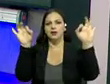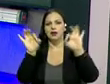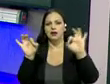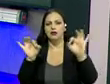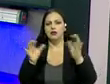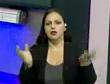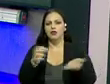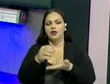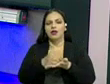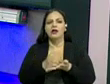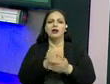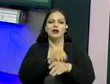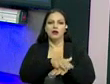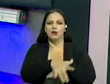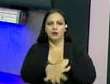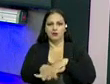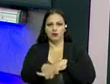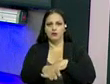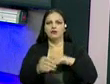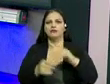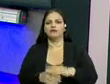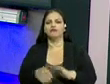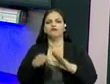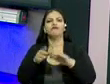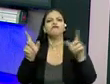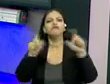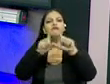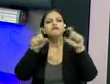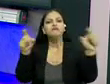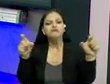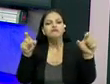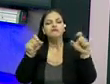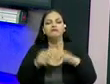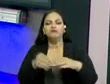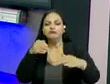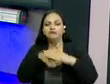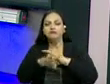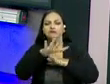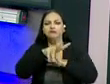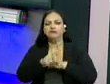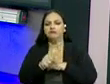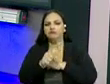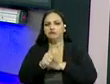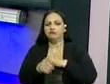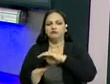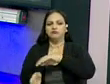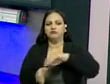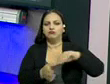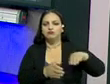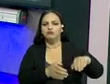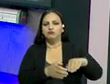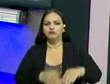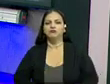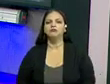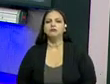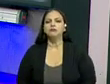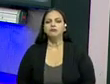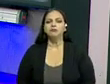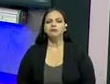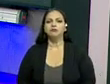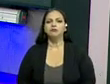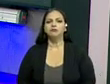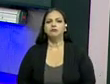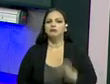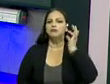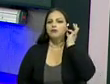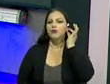Los Ríos. Tendremos todos los detalles. Y nuevo caso de femicidio. Asesinan con varias puñaladas a una